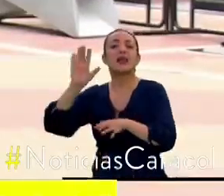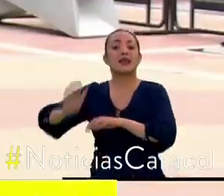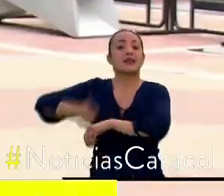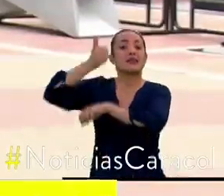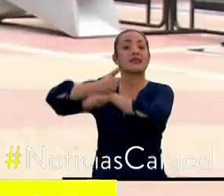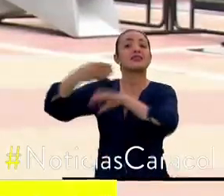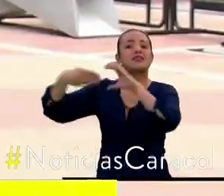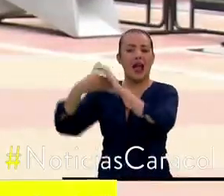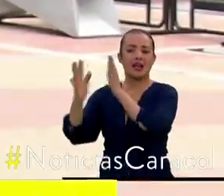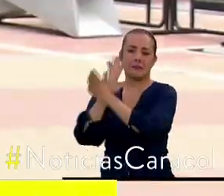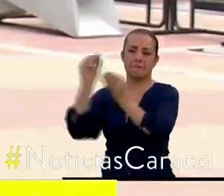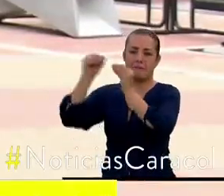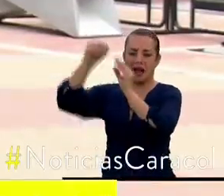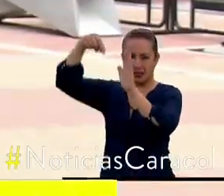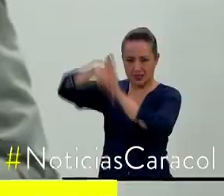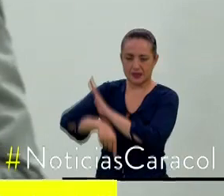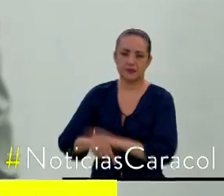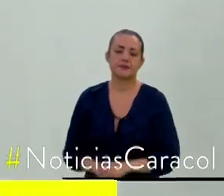del DANE nos amplía.